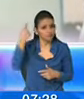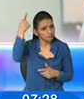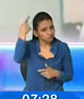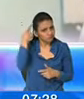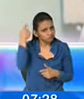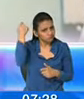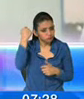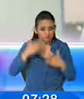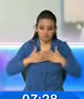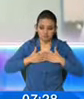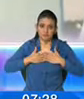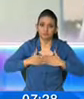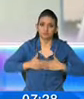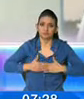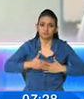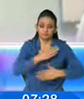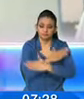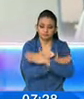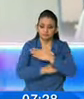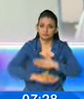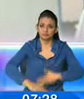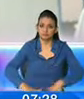craneales, torácicos, de extremidades,